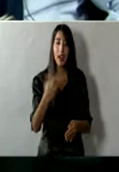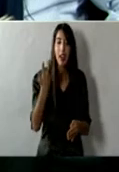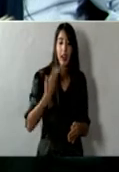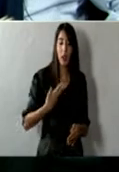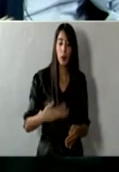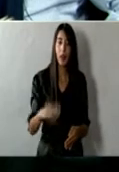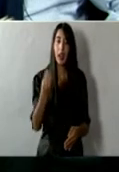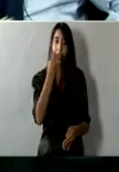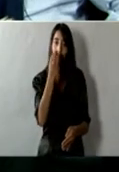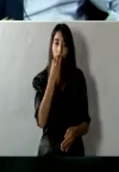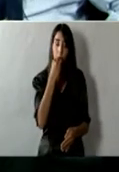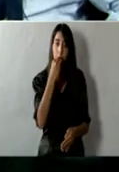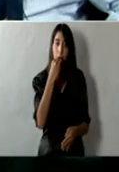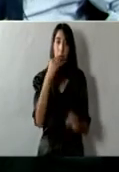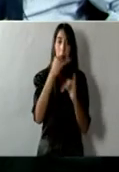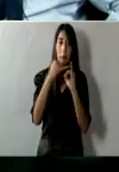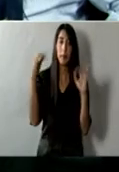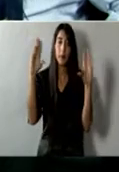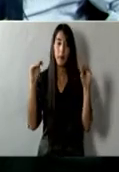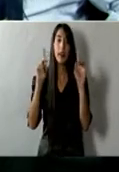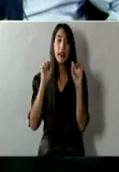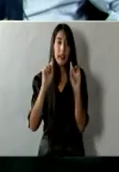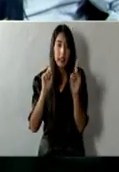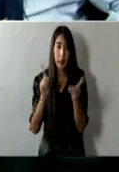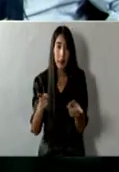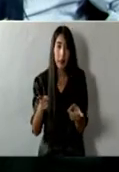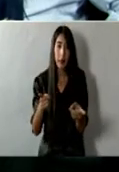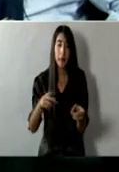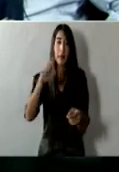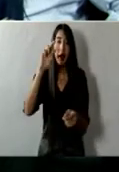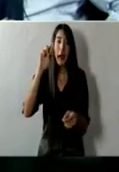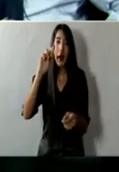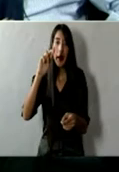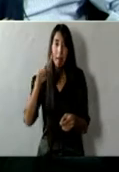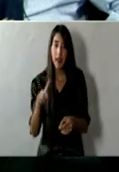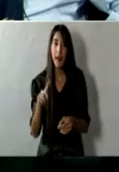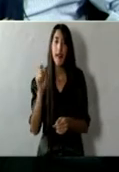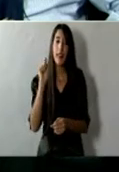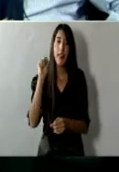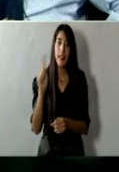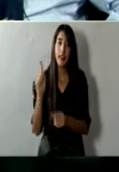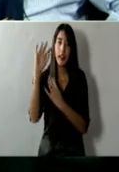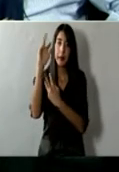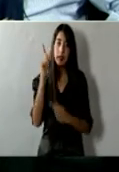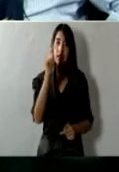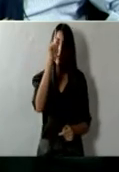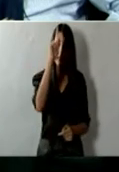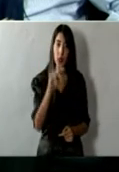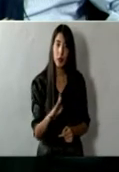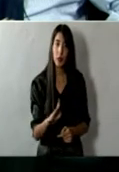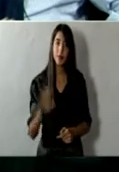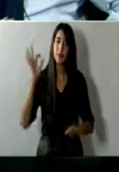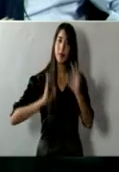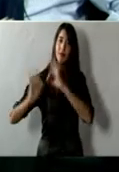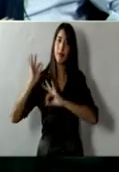que comemos con las comidas, sino que tiene que sobreabundar el pan de la presencia del Señor.